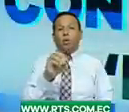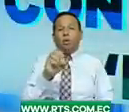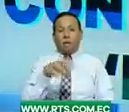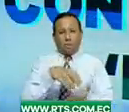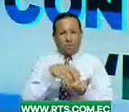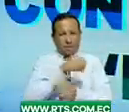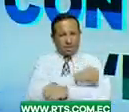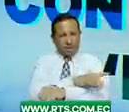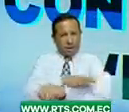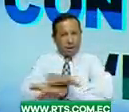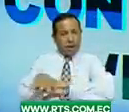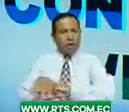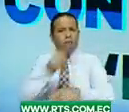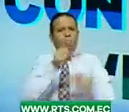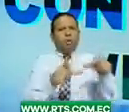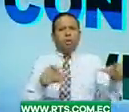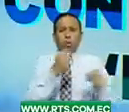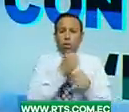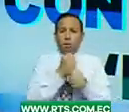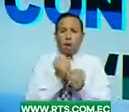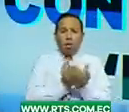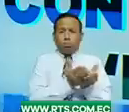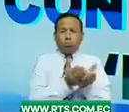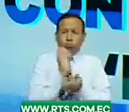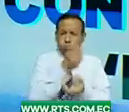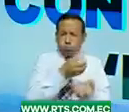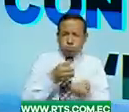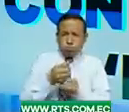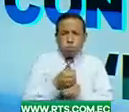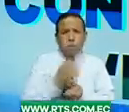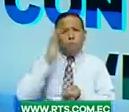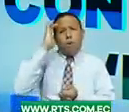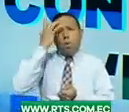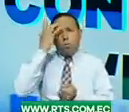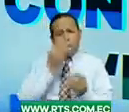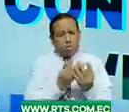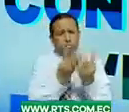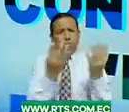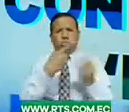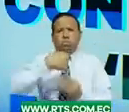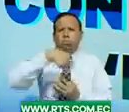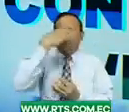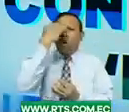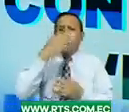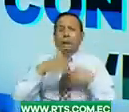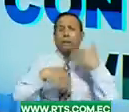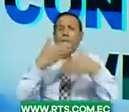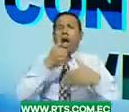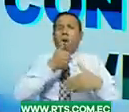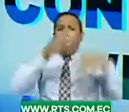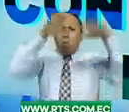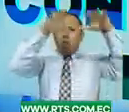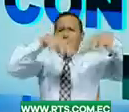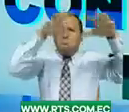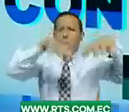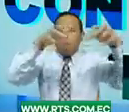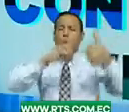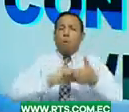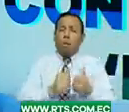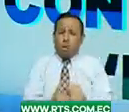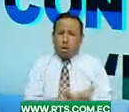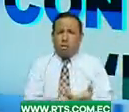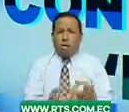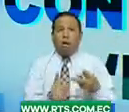Niño. Quienes se dedican a la pesca aseguran que a esto se suma la delincuencia como otro de los problemas que deben